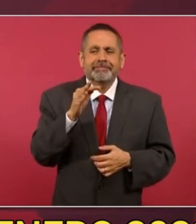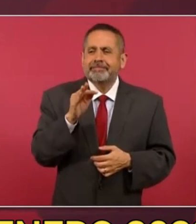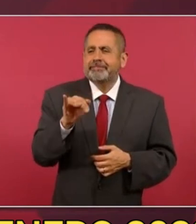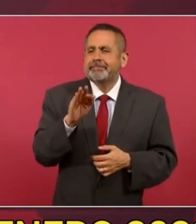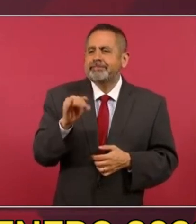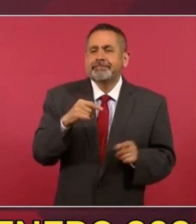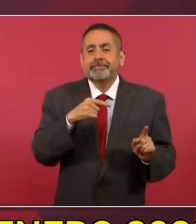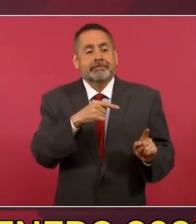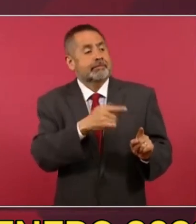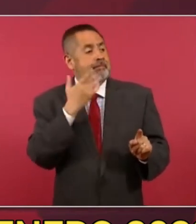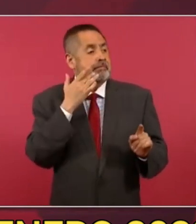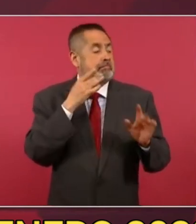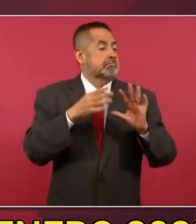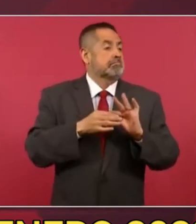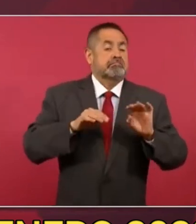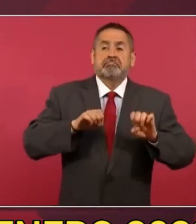que está